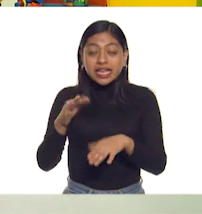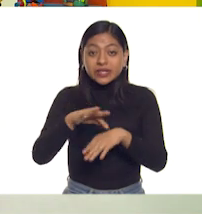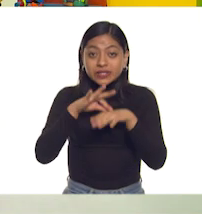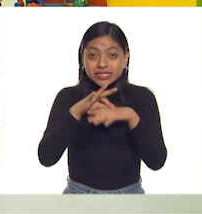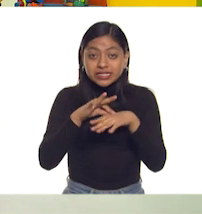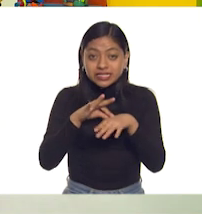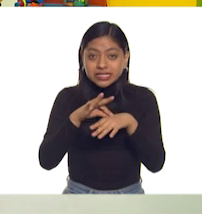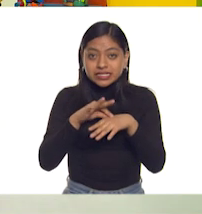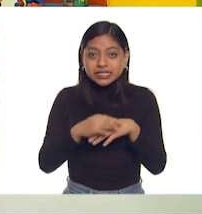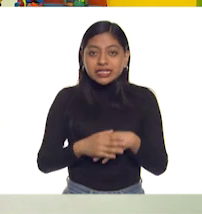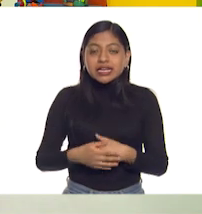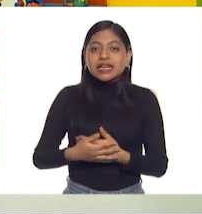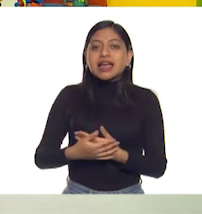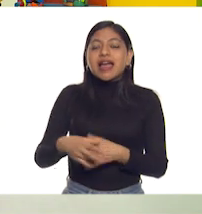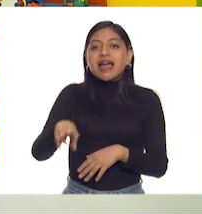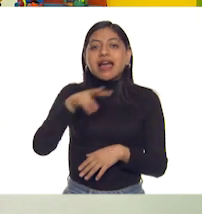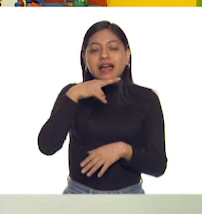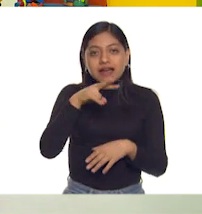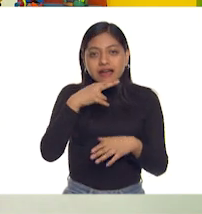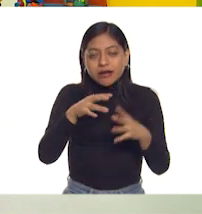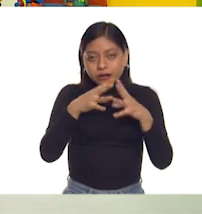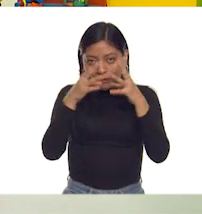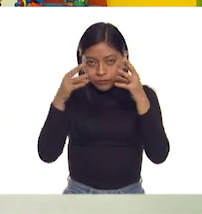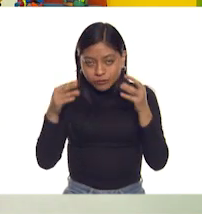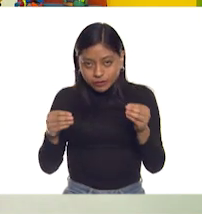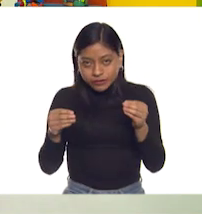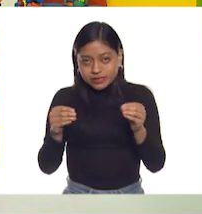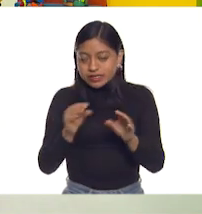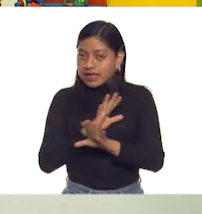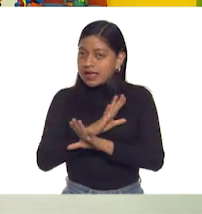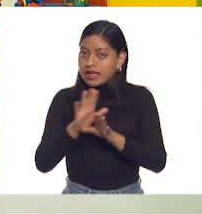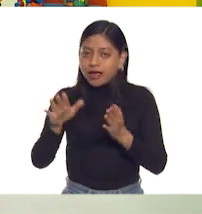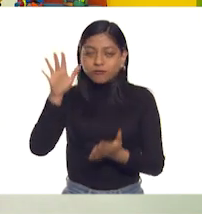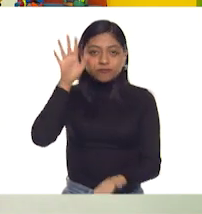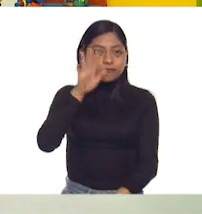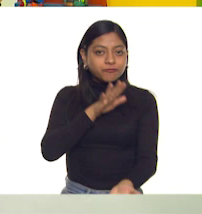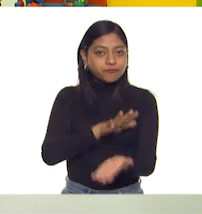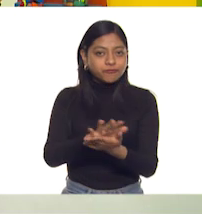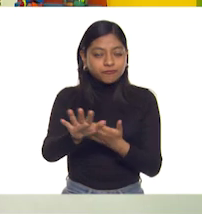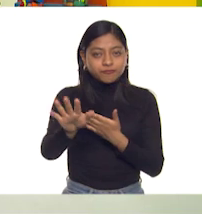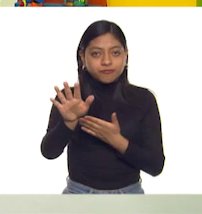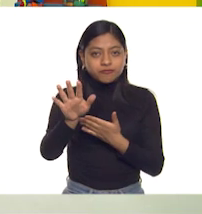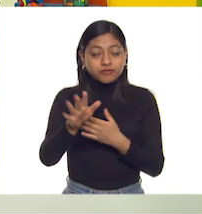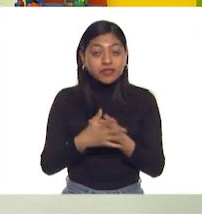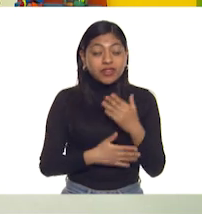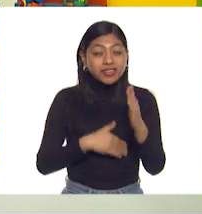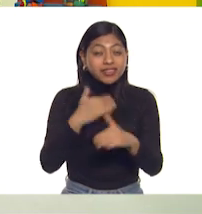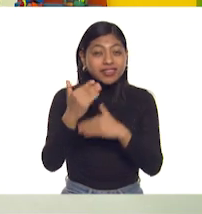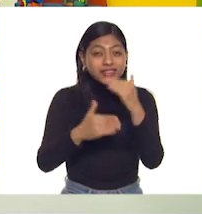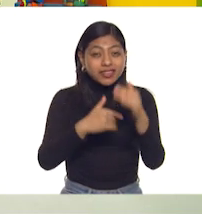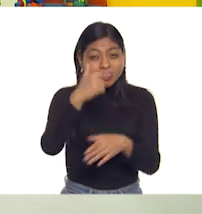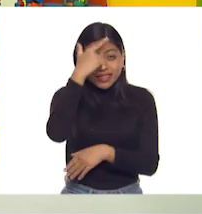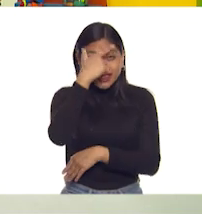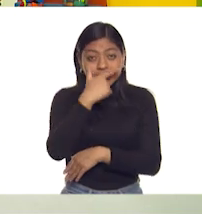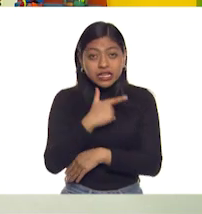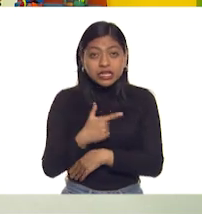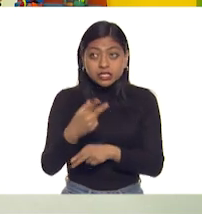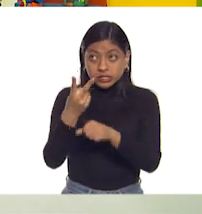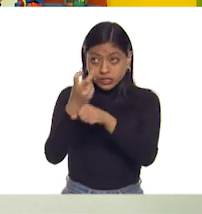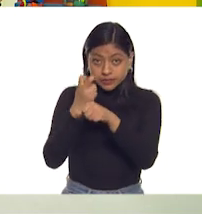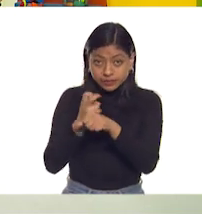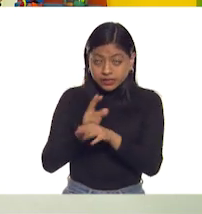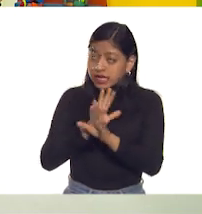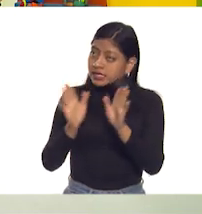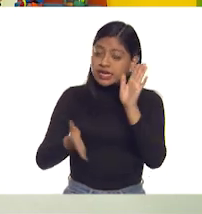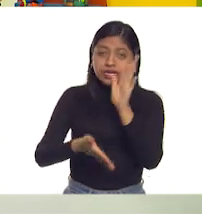con su guacamole se acabaron. Ya era noche cuando se fueron los